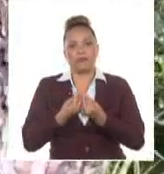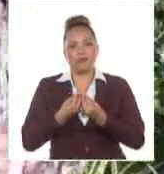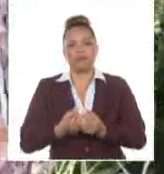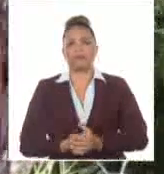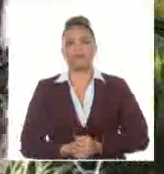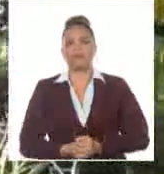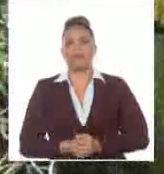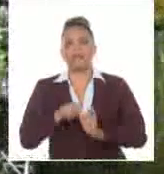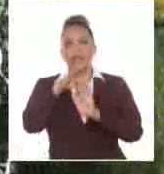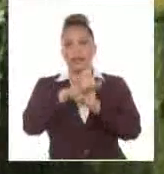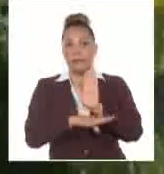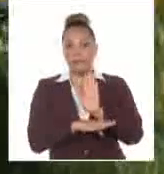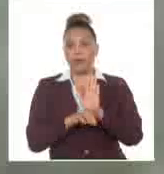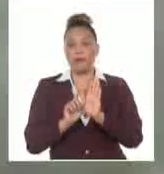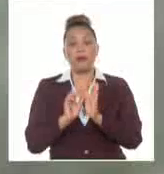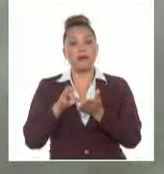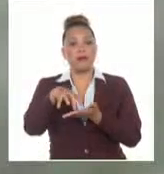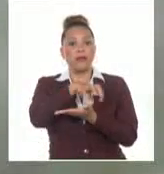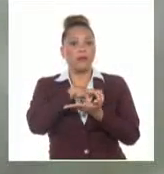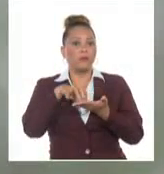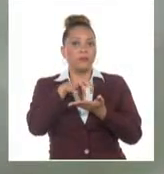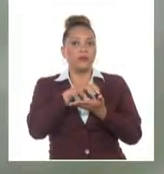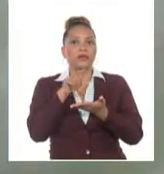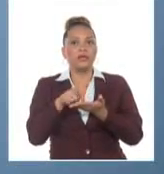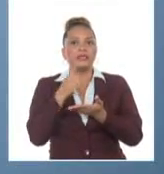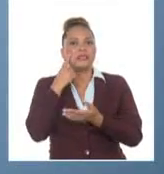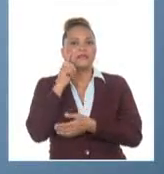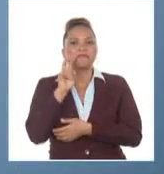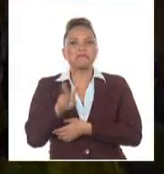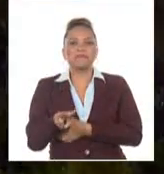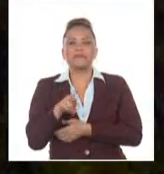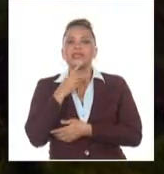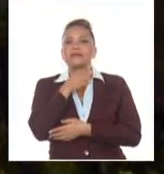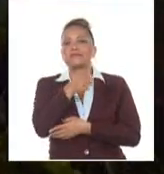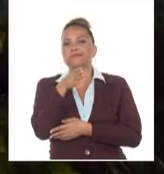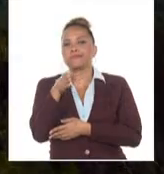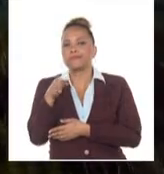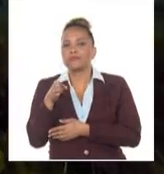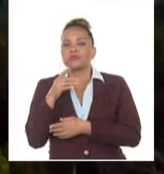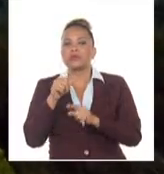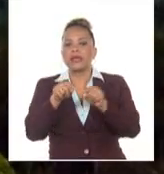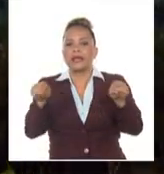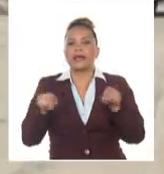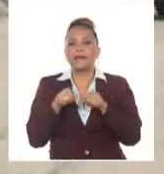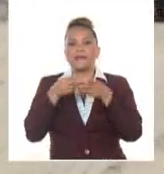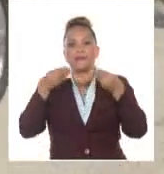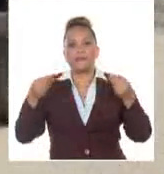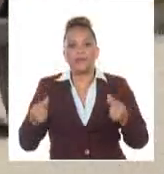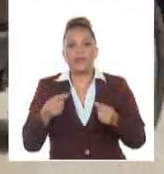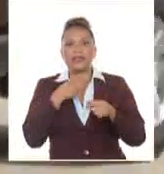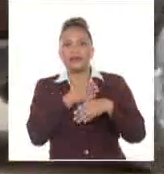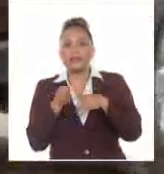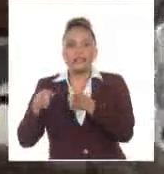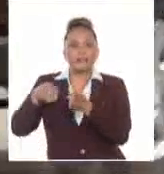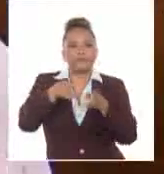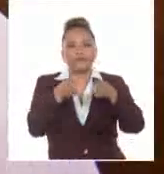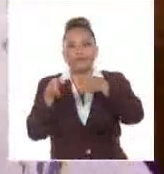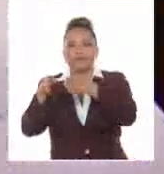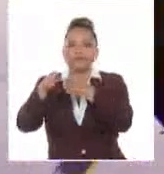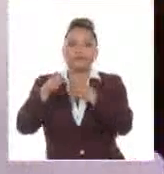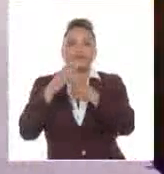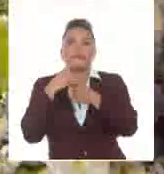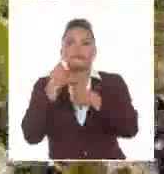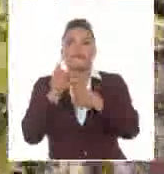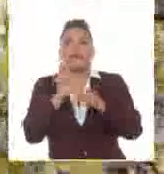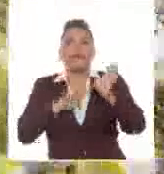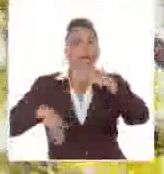de Turnat 2024 resaltan los recorridos por fincas, senderos, safaris, destinos